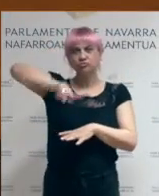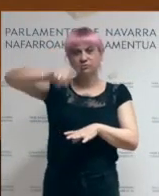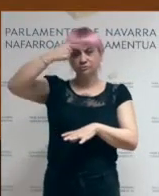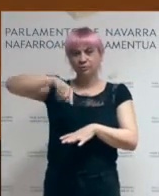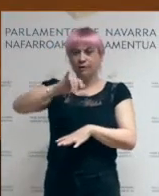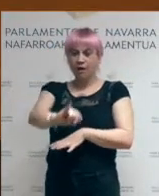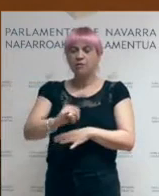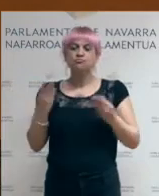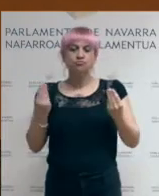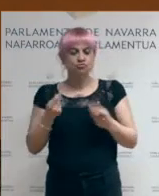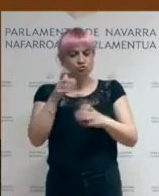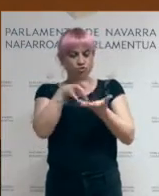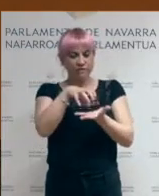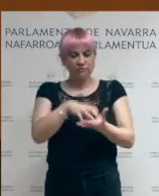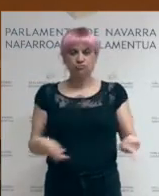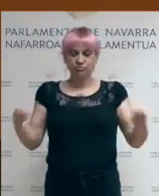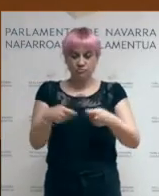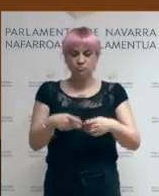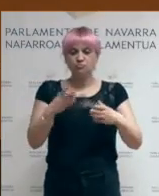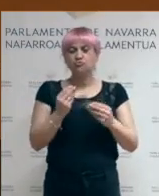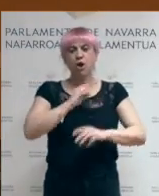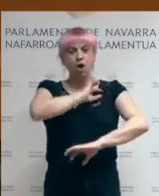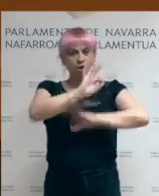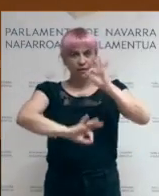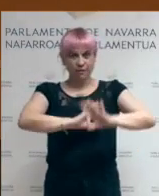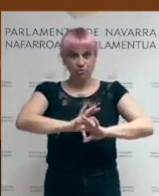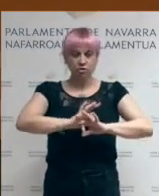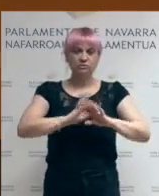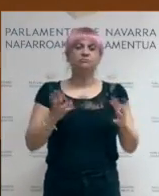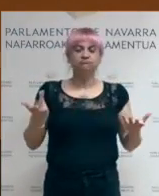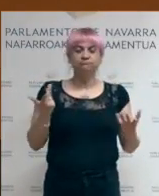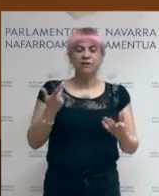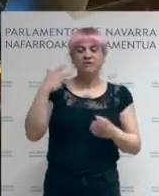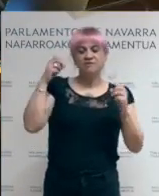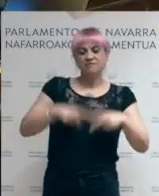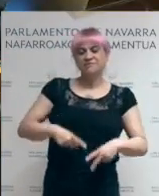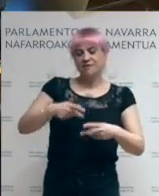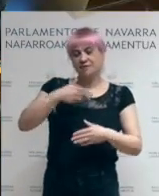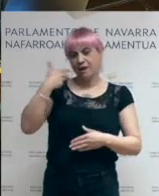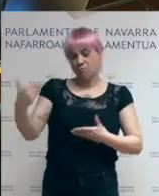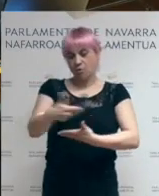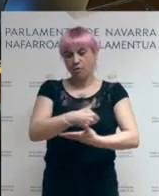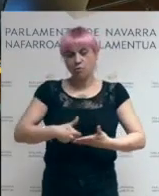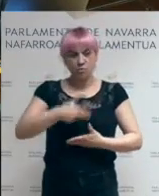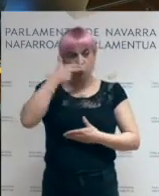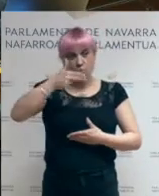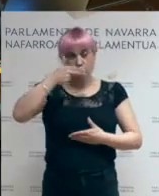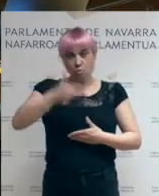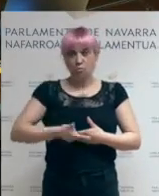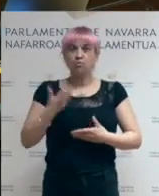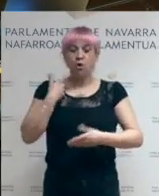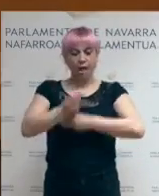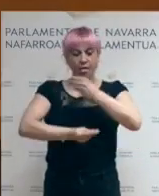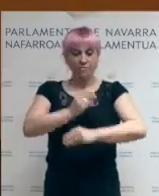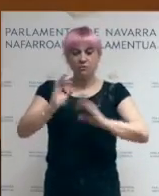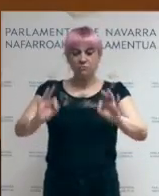centros concertados, muchas organizaciones educativas sin ánimo de lucro que llevan decenas de años haciéndolo. Sin embargo, señor Guzmán, su moción